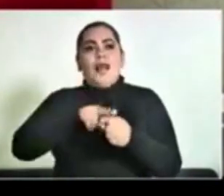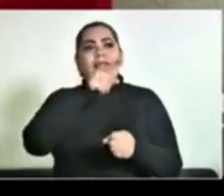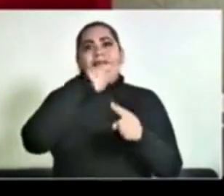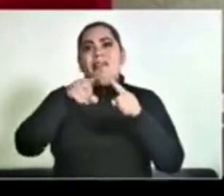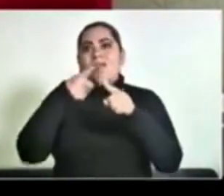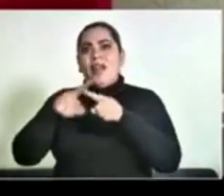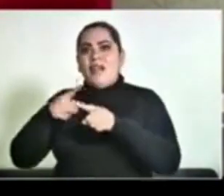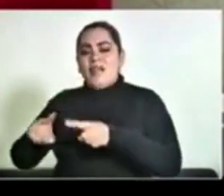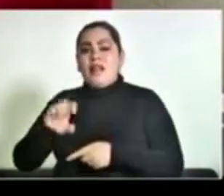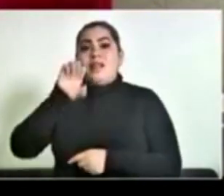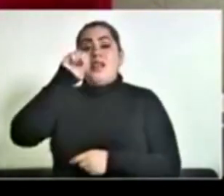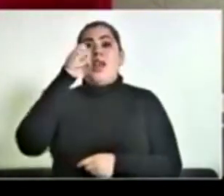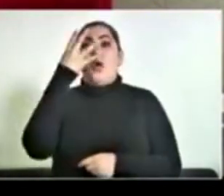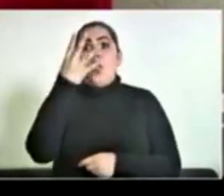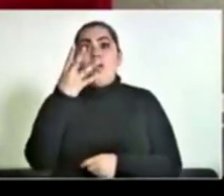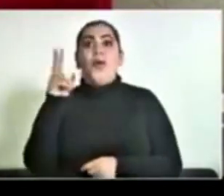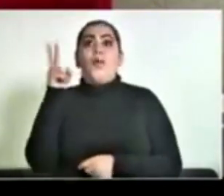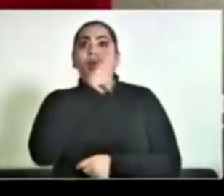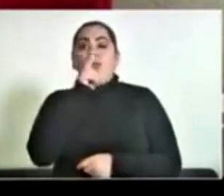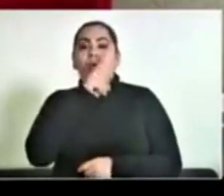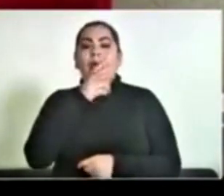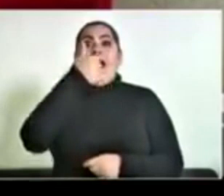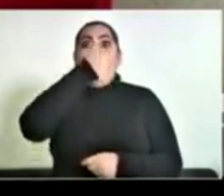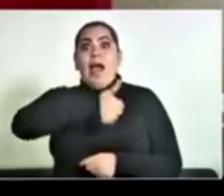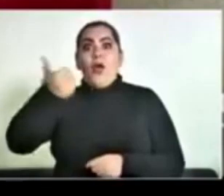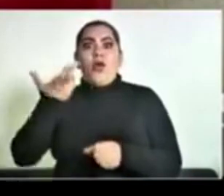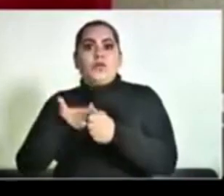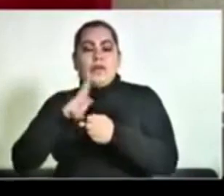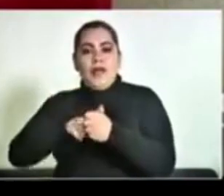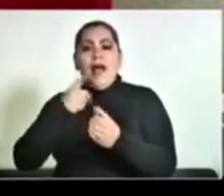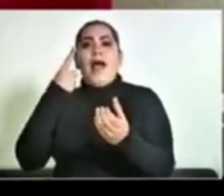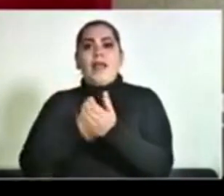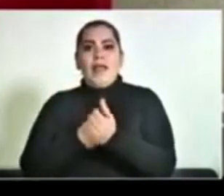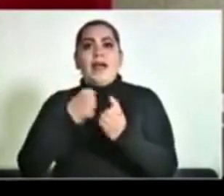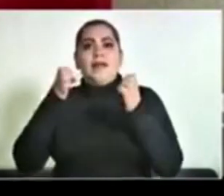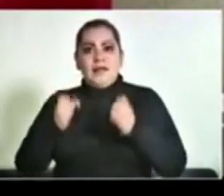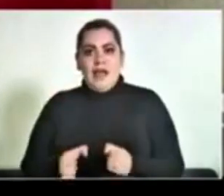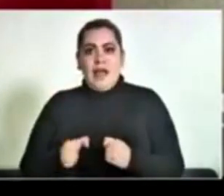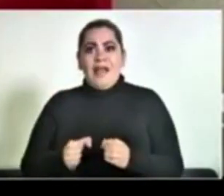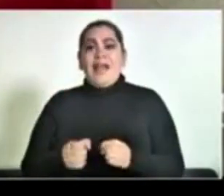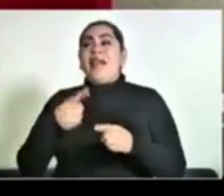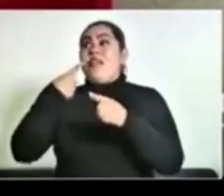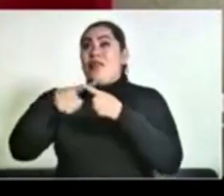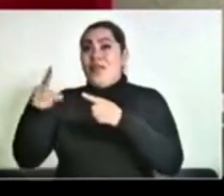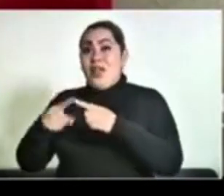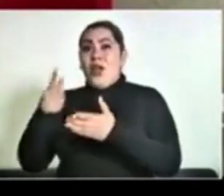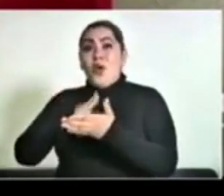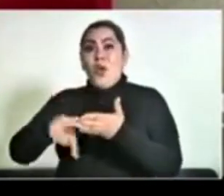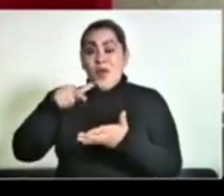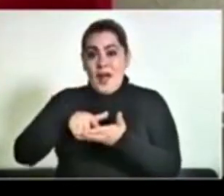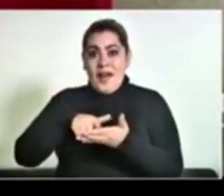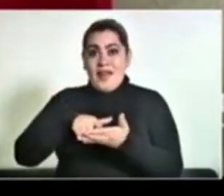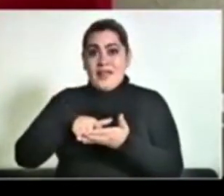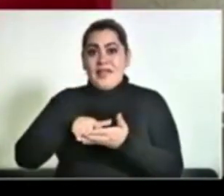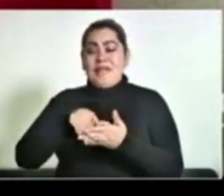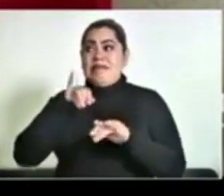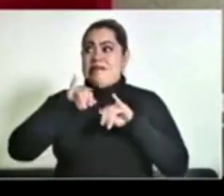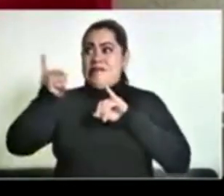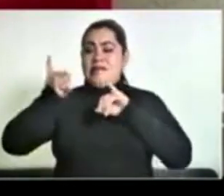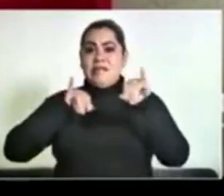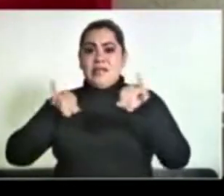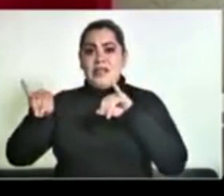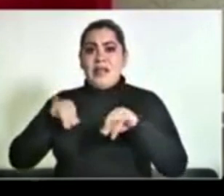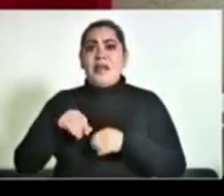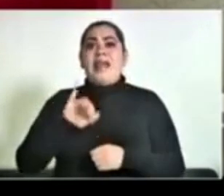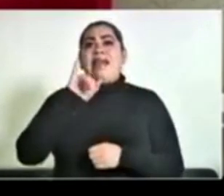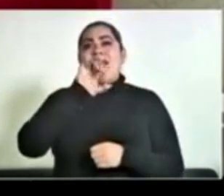hospitalizados con 64 ventiladores. Para el resto de las unidades públicas